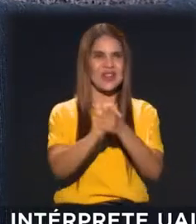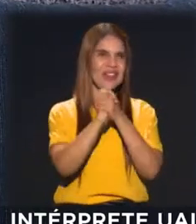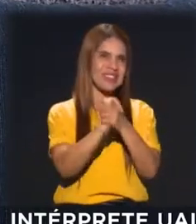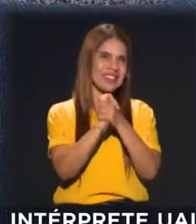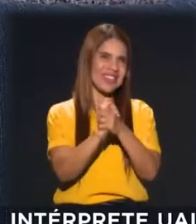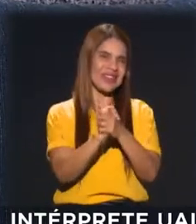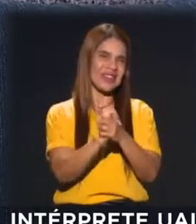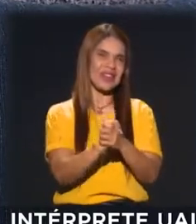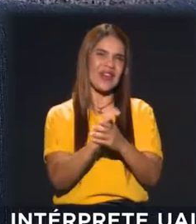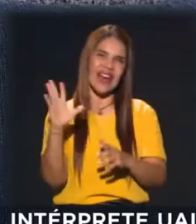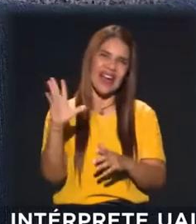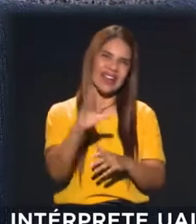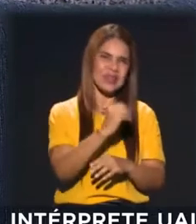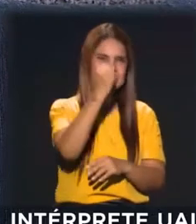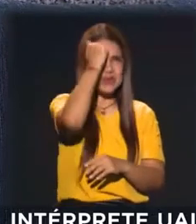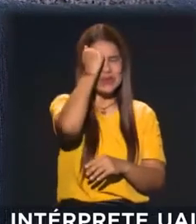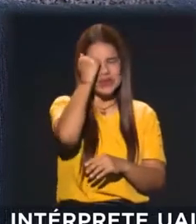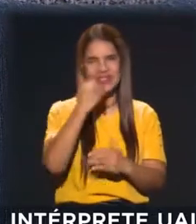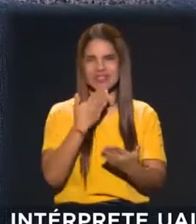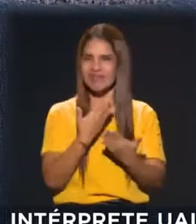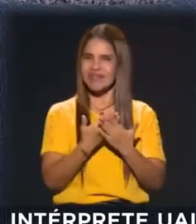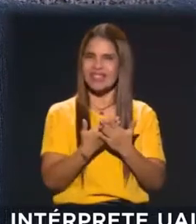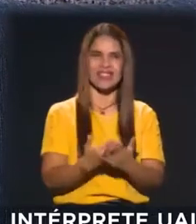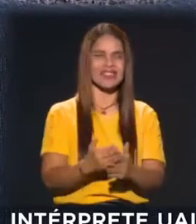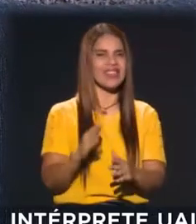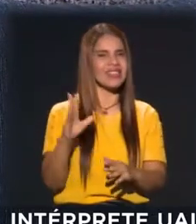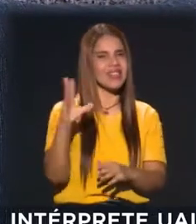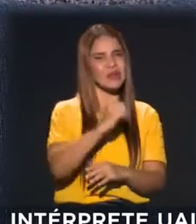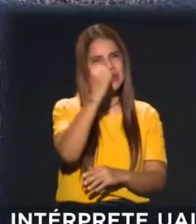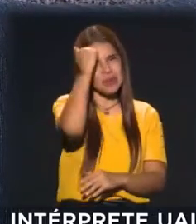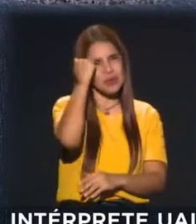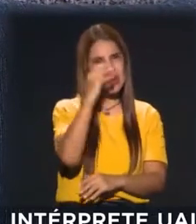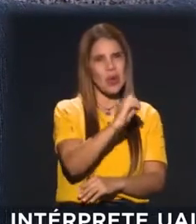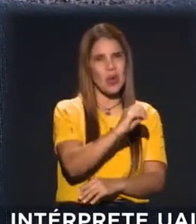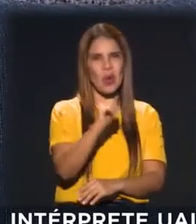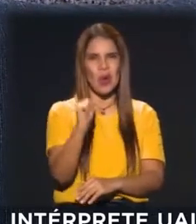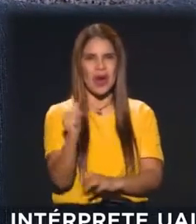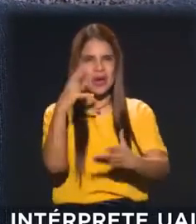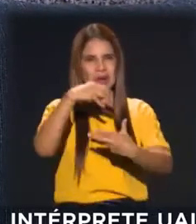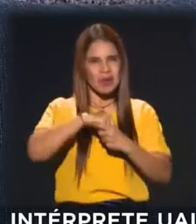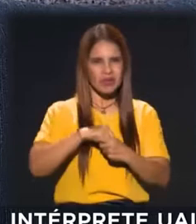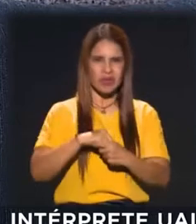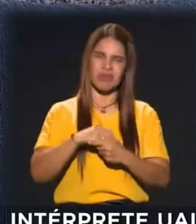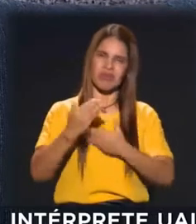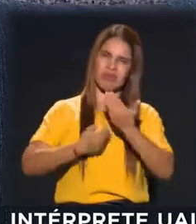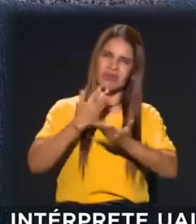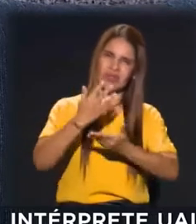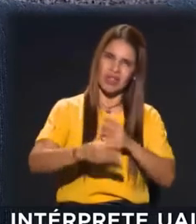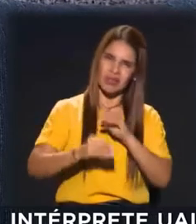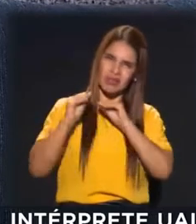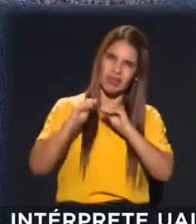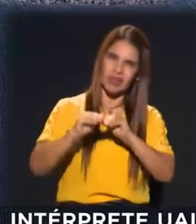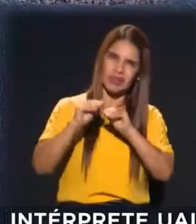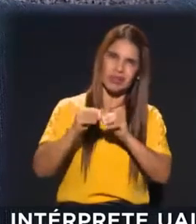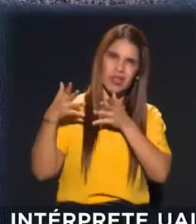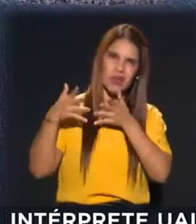saludo muy especial a todos los maestros, a todas las maestras, a todas las personas que hacen parte del proceso educativo. Y